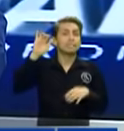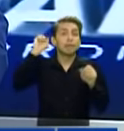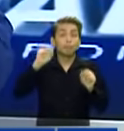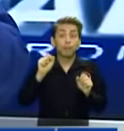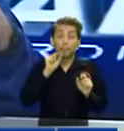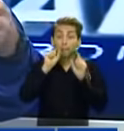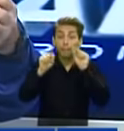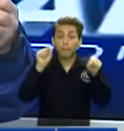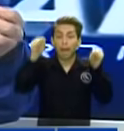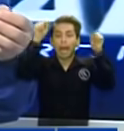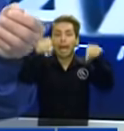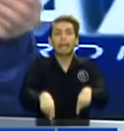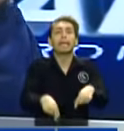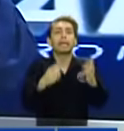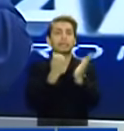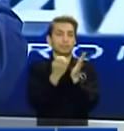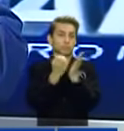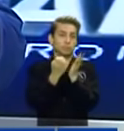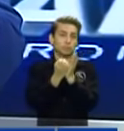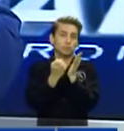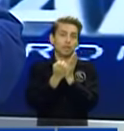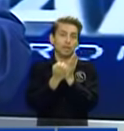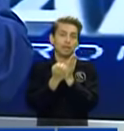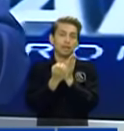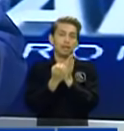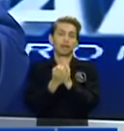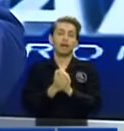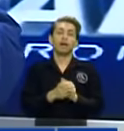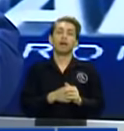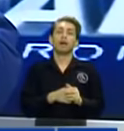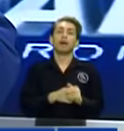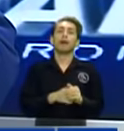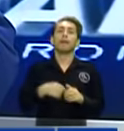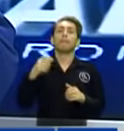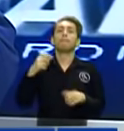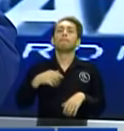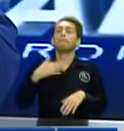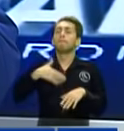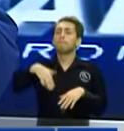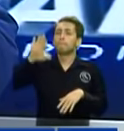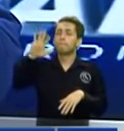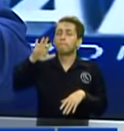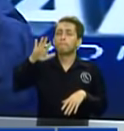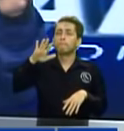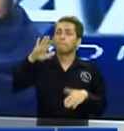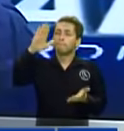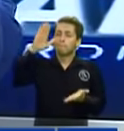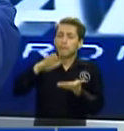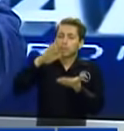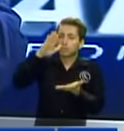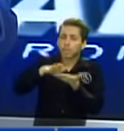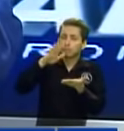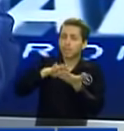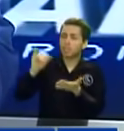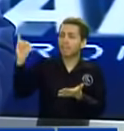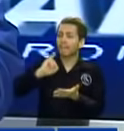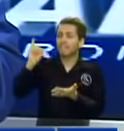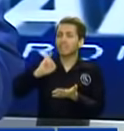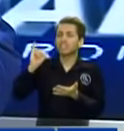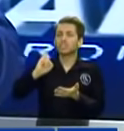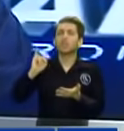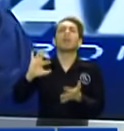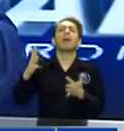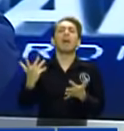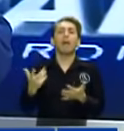escuelas. De hecho, la menor cantidad de infecciones respiratorias que hemos tenido en los últimos años ha sido ahorita